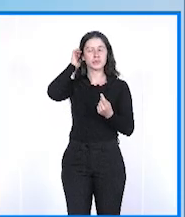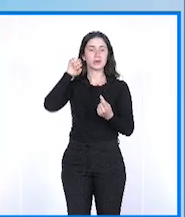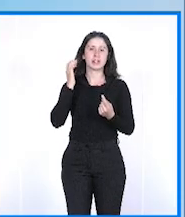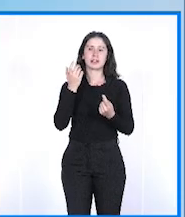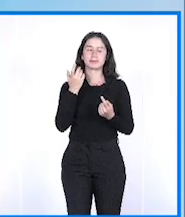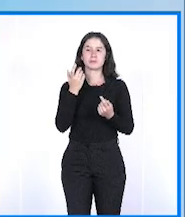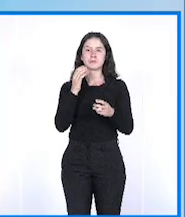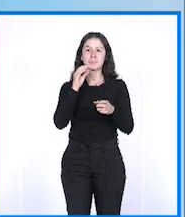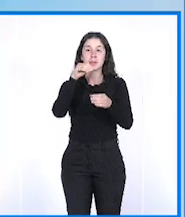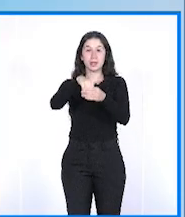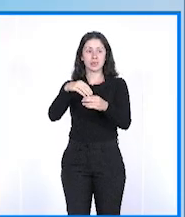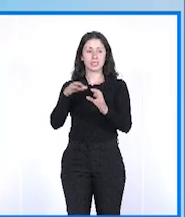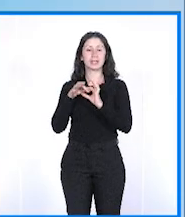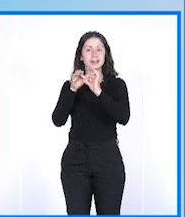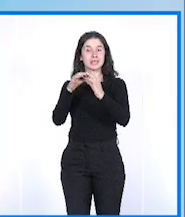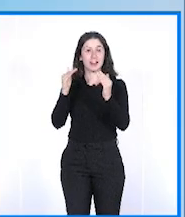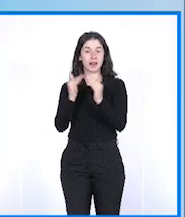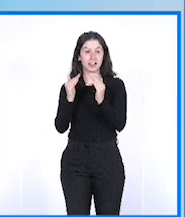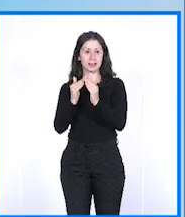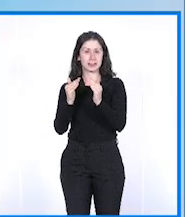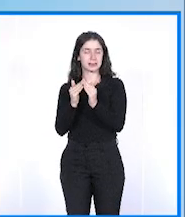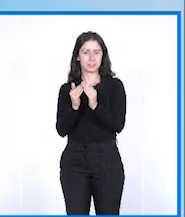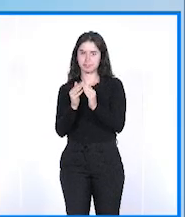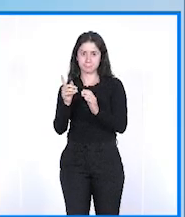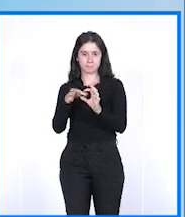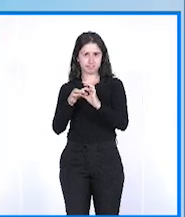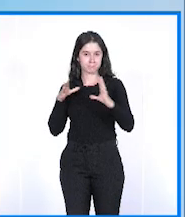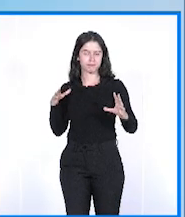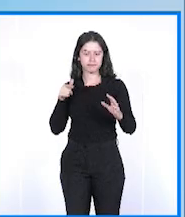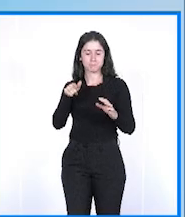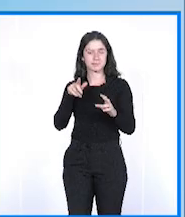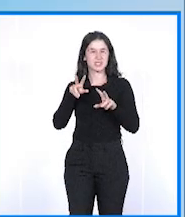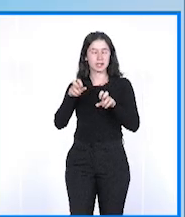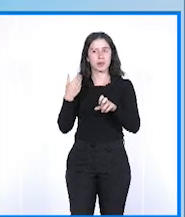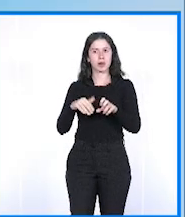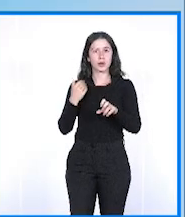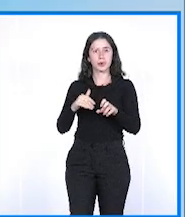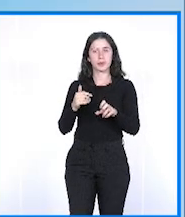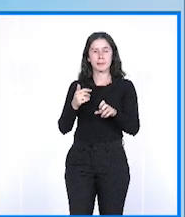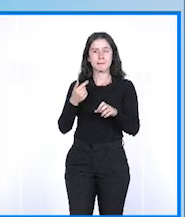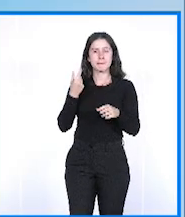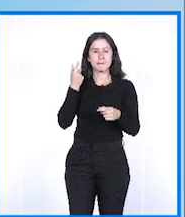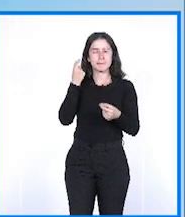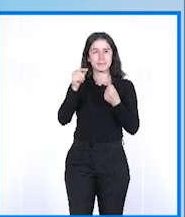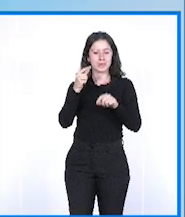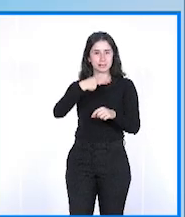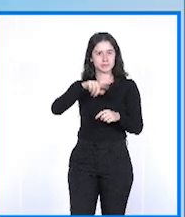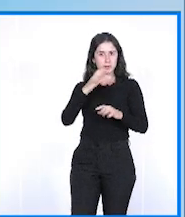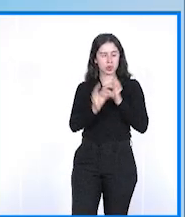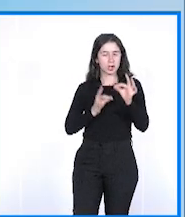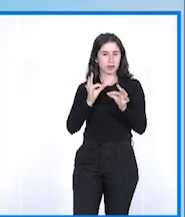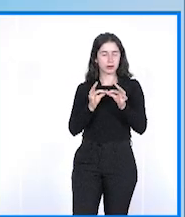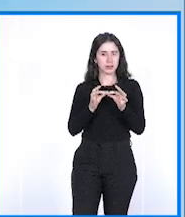imputados a la vivienda eso es otro tema o sea cómo cómo contabilizamos en las en las organizaciones Pues